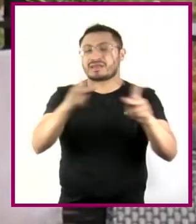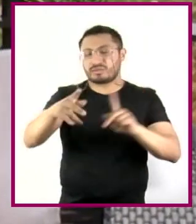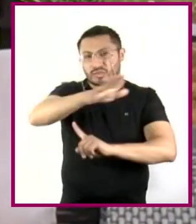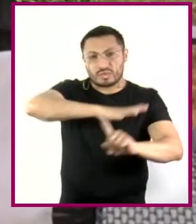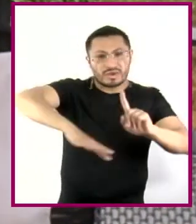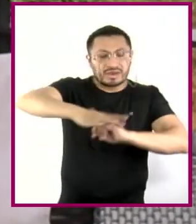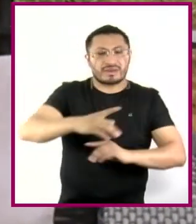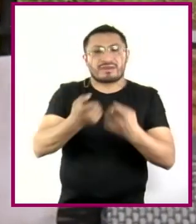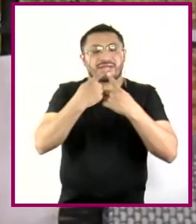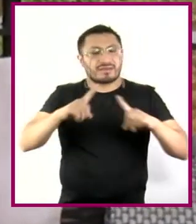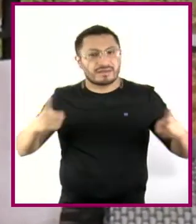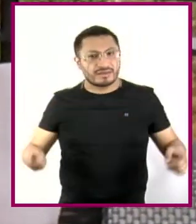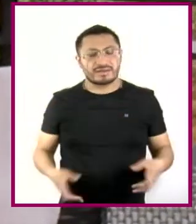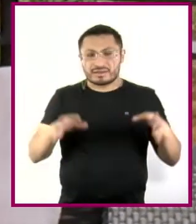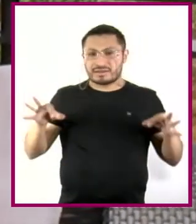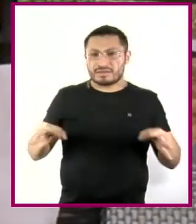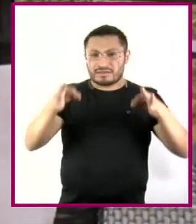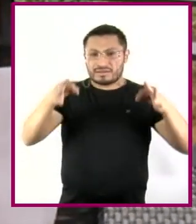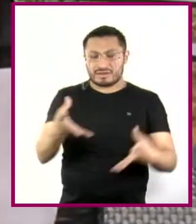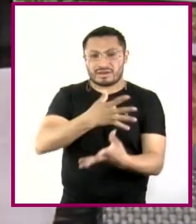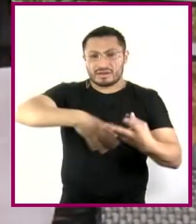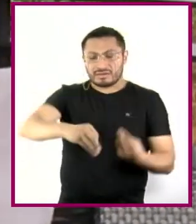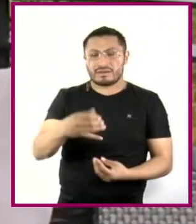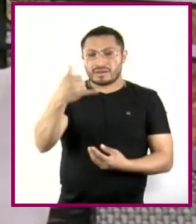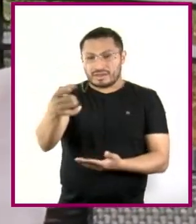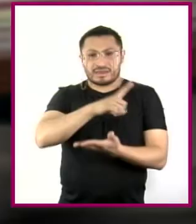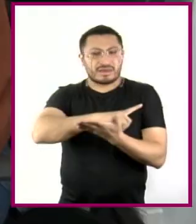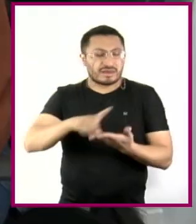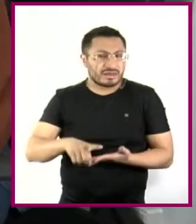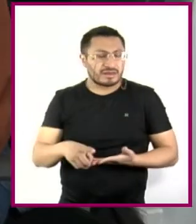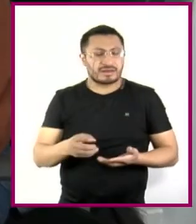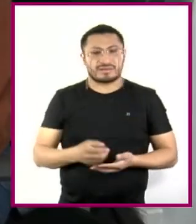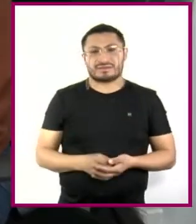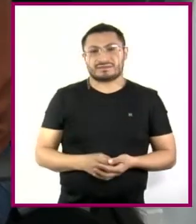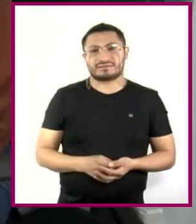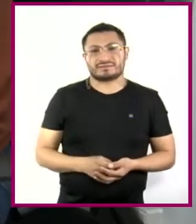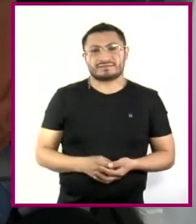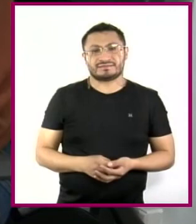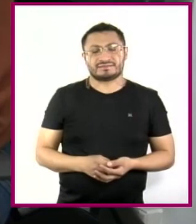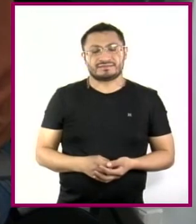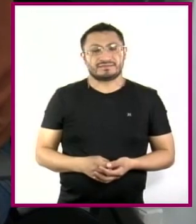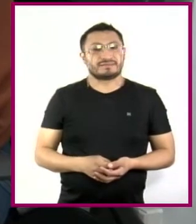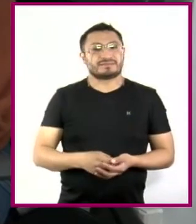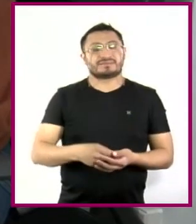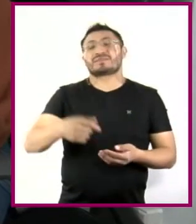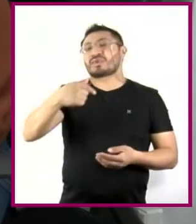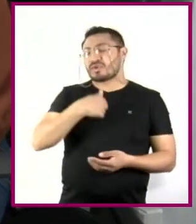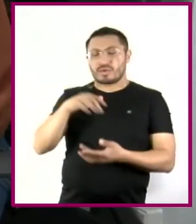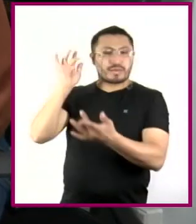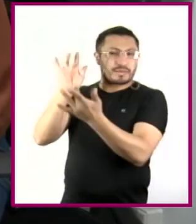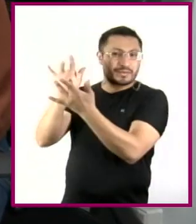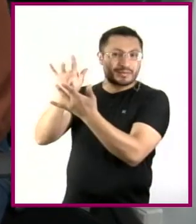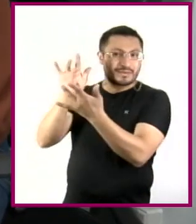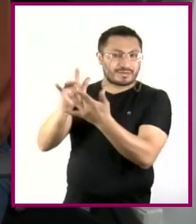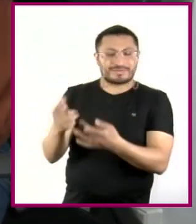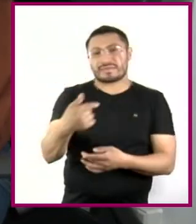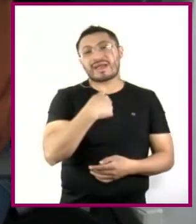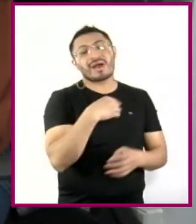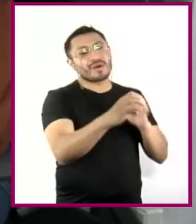Ambientales, Desarrollo Sustentable y Derecho Ambiental. Yo la contacto a Mireya. Entonces yo hago los preparativos para la